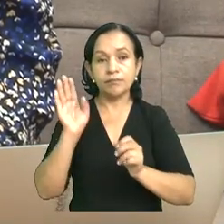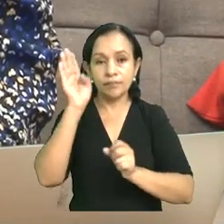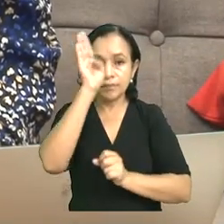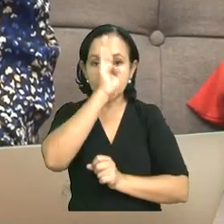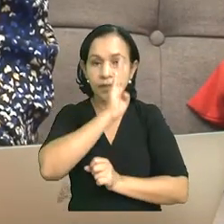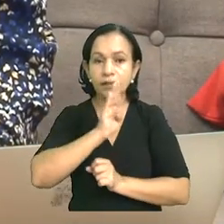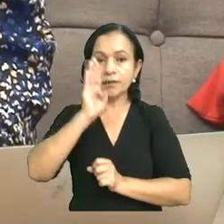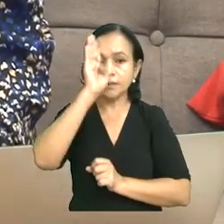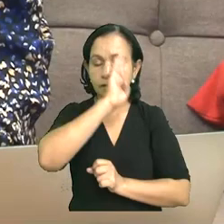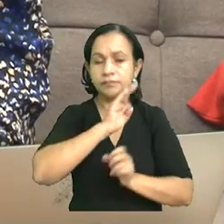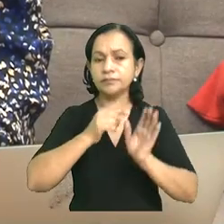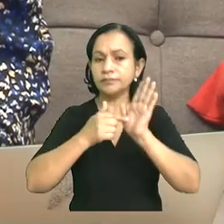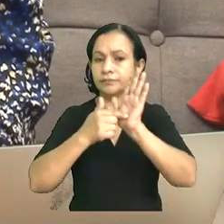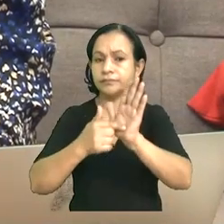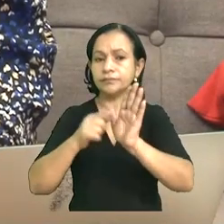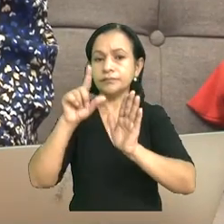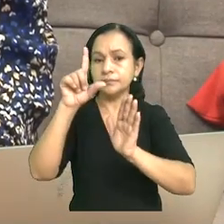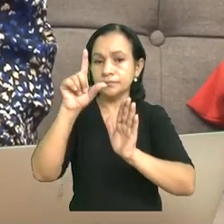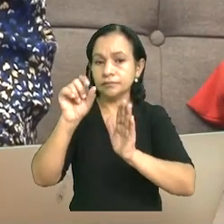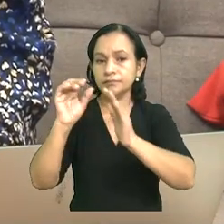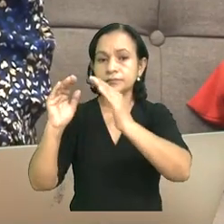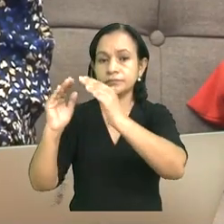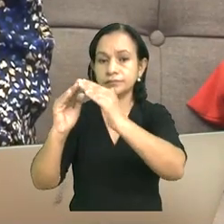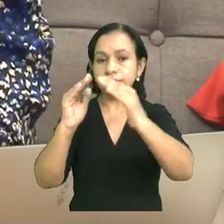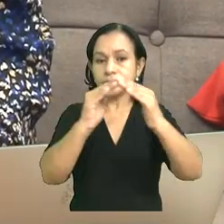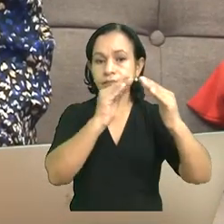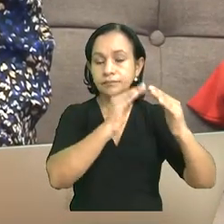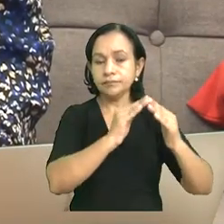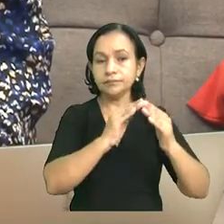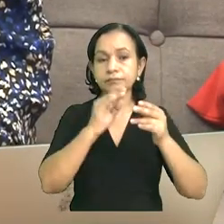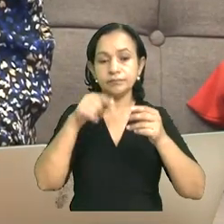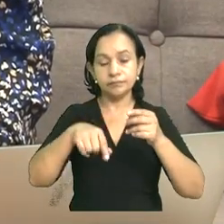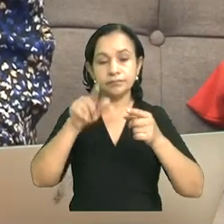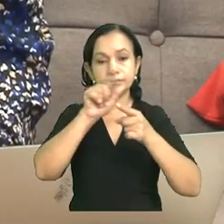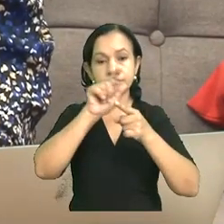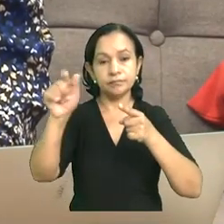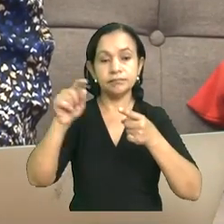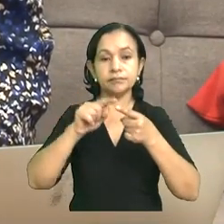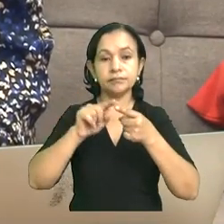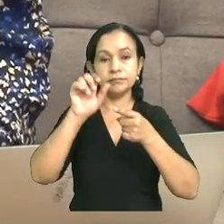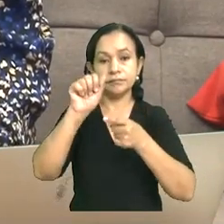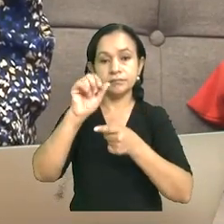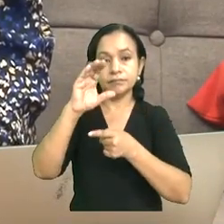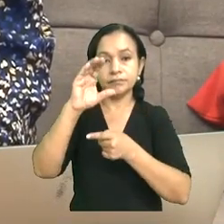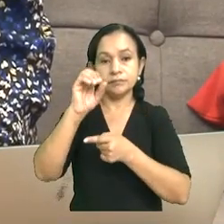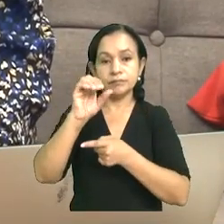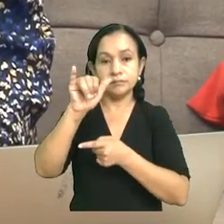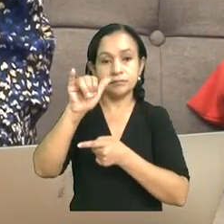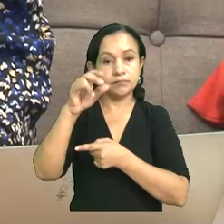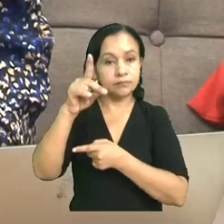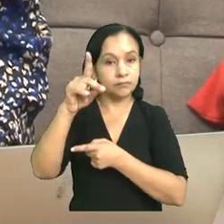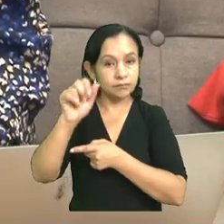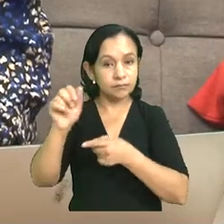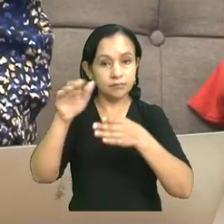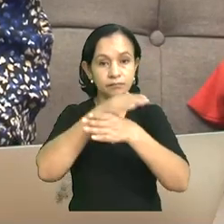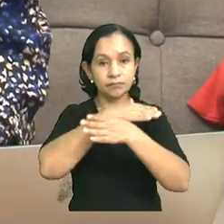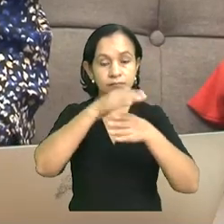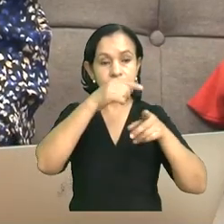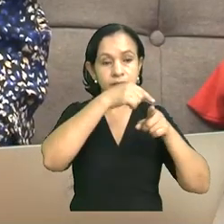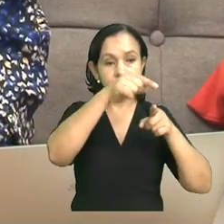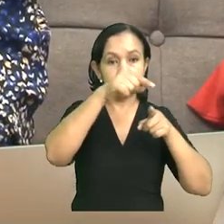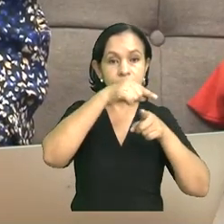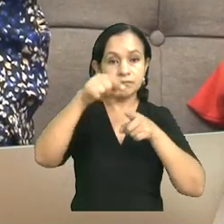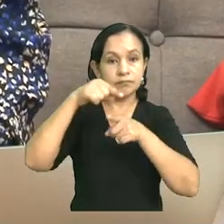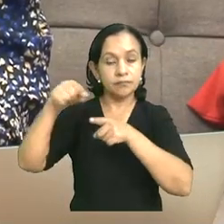por ejemplo, se van a entregar 10 viviendas en este mes, en Acoyapa, y así en distintos municipios van